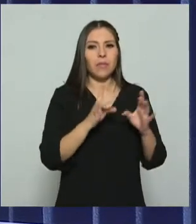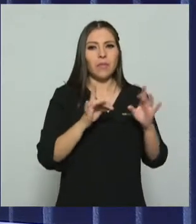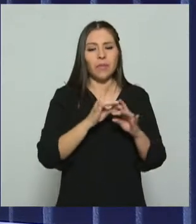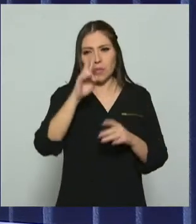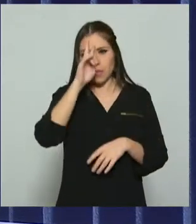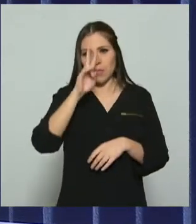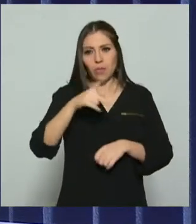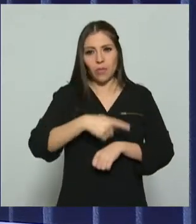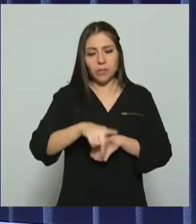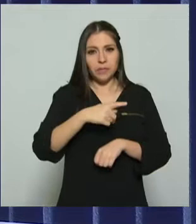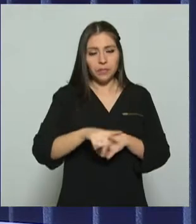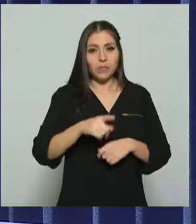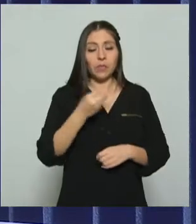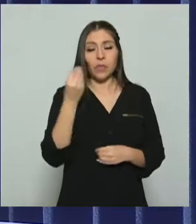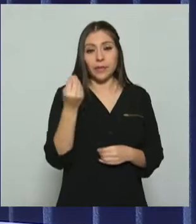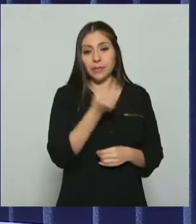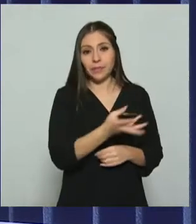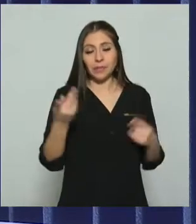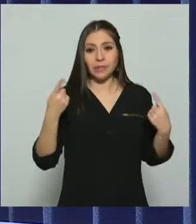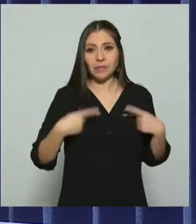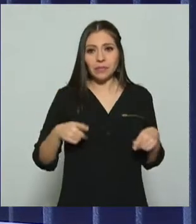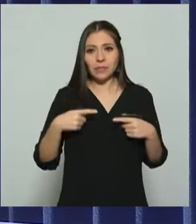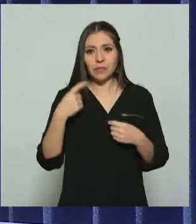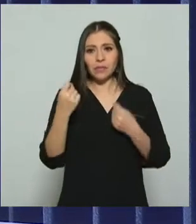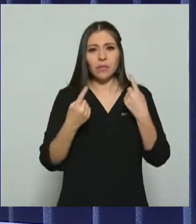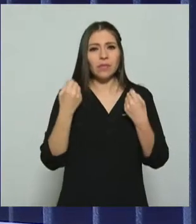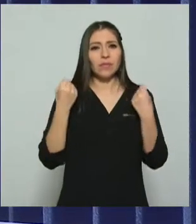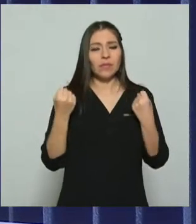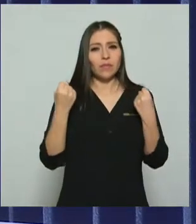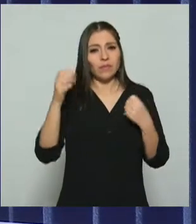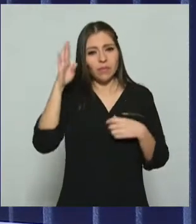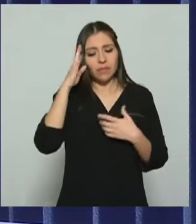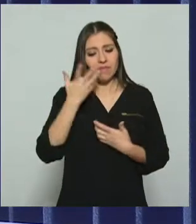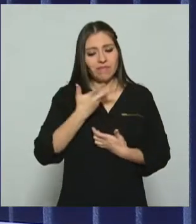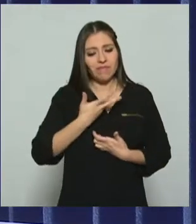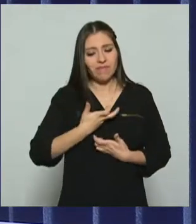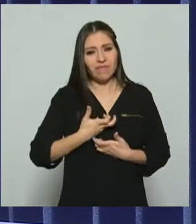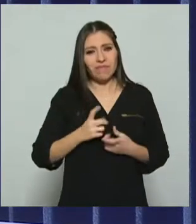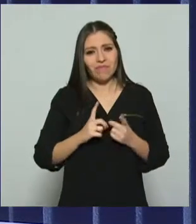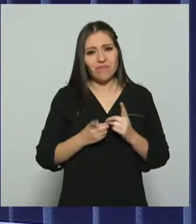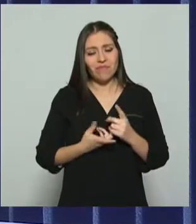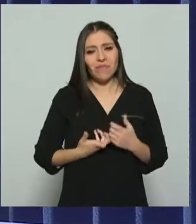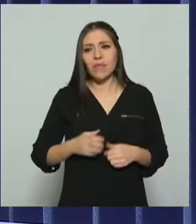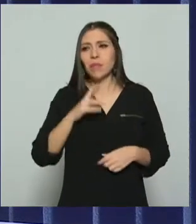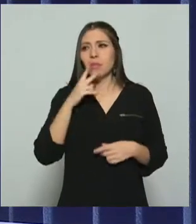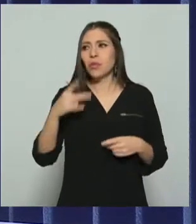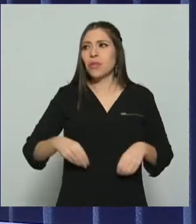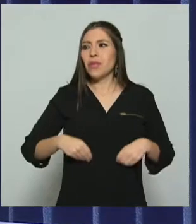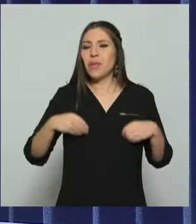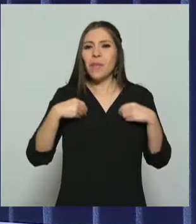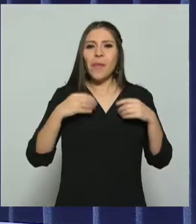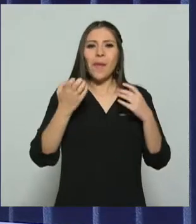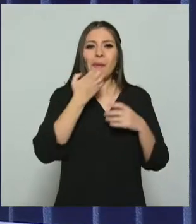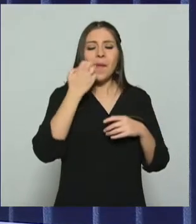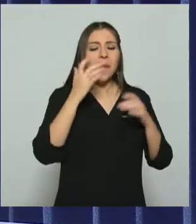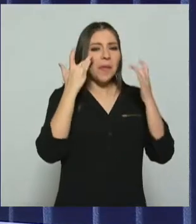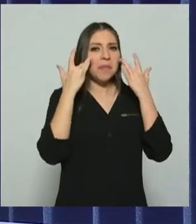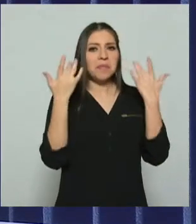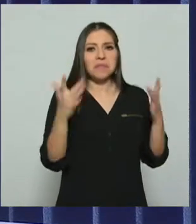tragedia? Muchas de ellas llegan a caer en tal depresión que renuncian a su vida académica, renuncian a su vida